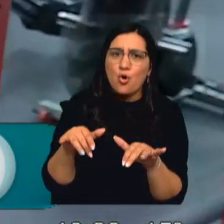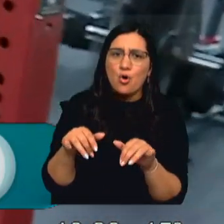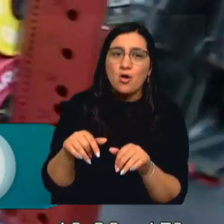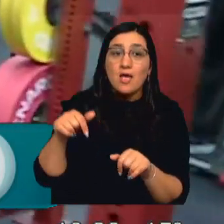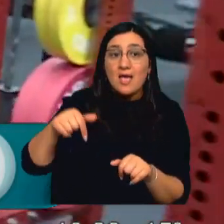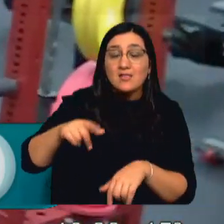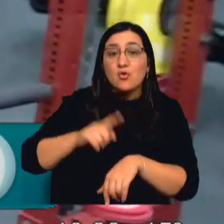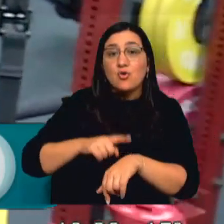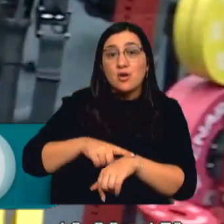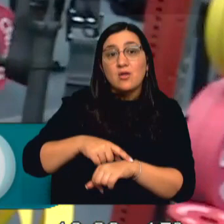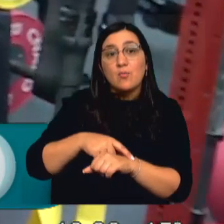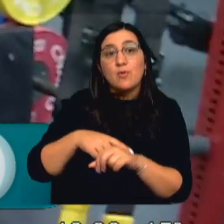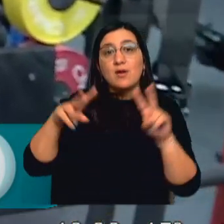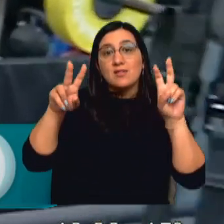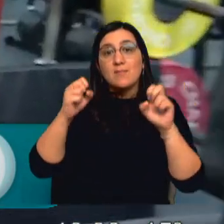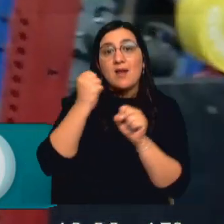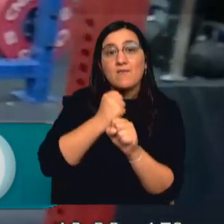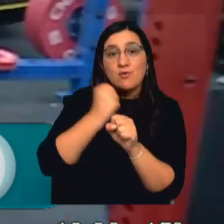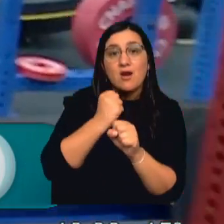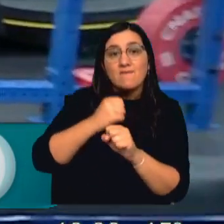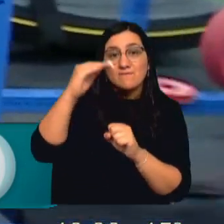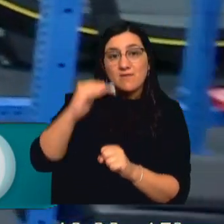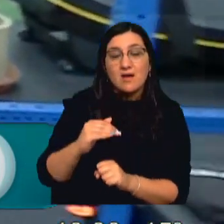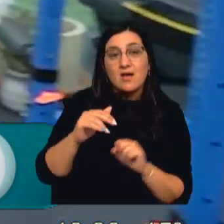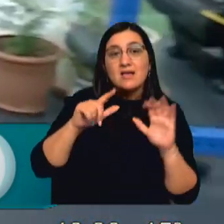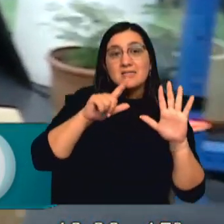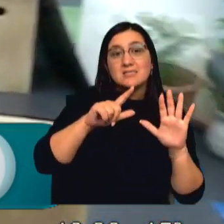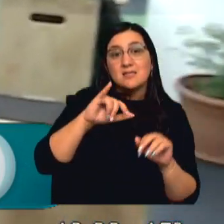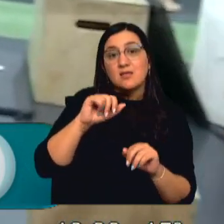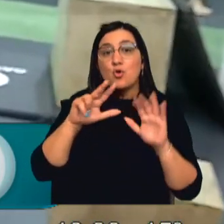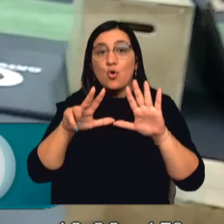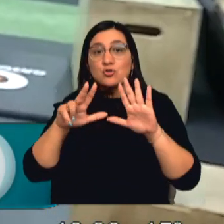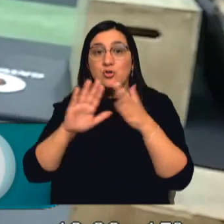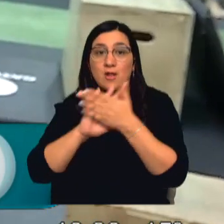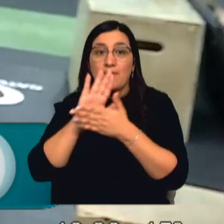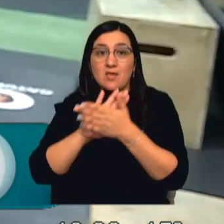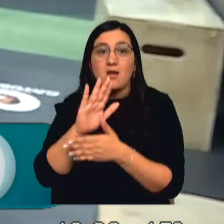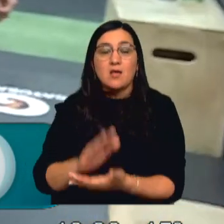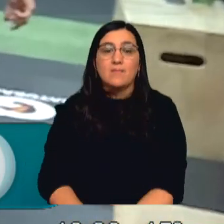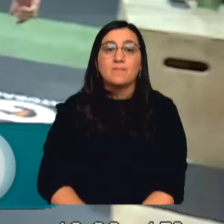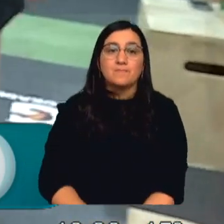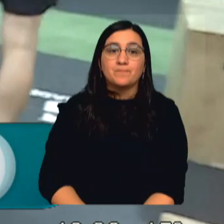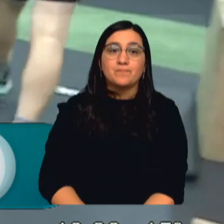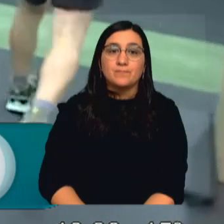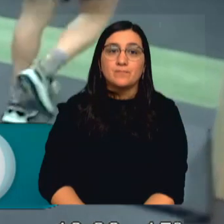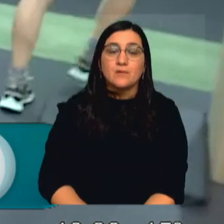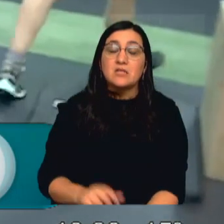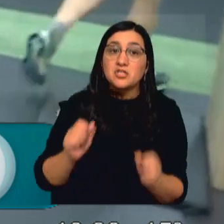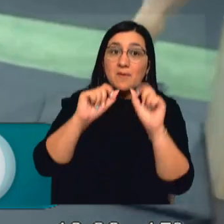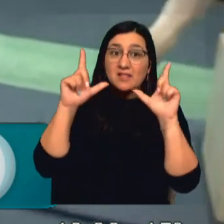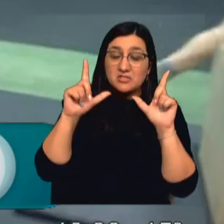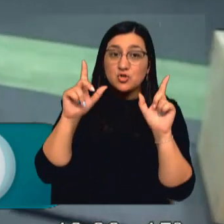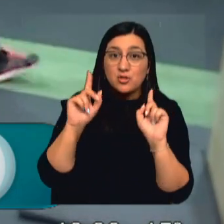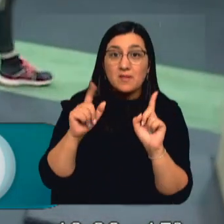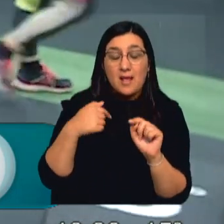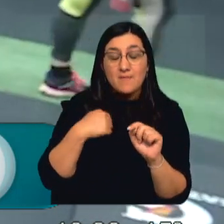poquito por el horario laboral, pero hay bastante gente igual. 7 y 8 a.m. es el pico de... El pico de gente. Se les está llamando la atención algo que también